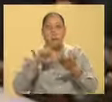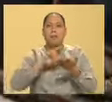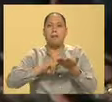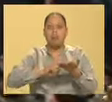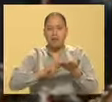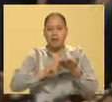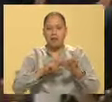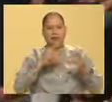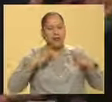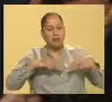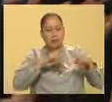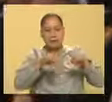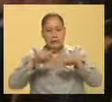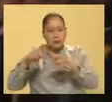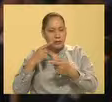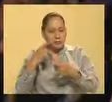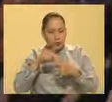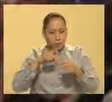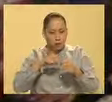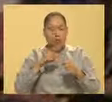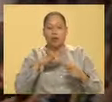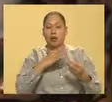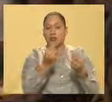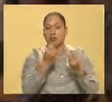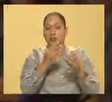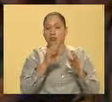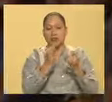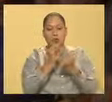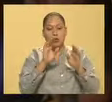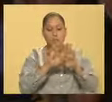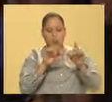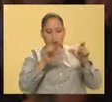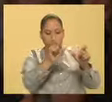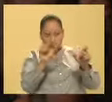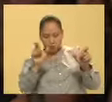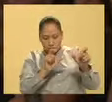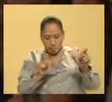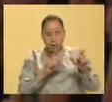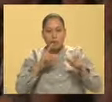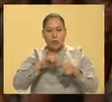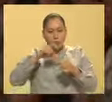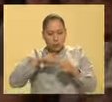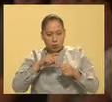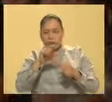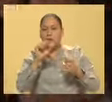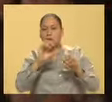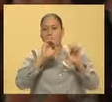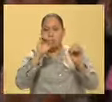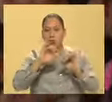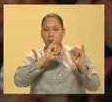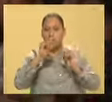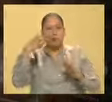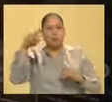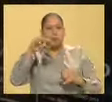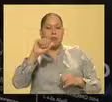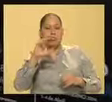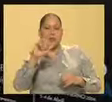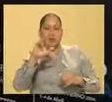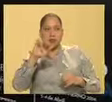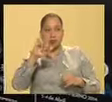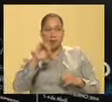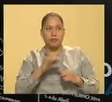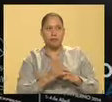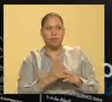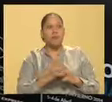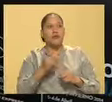sea, en esta ocasión tenemos un montón de colores y toda la paleta de color que significa esta colección de otoño-invierno de Macario Jiménez. Y bueno,